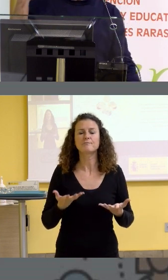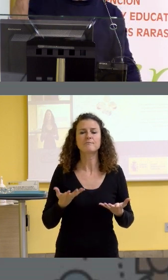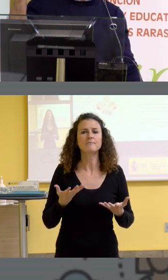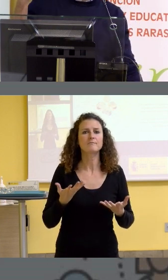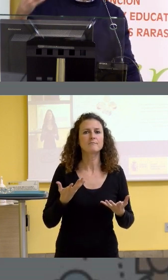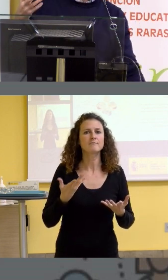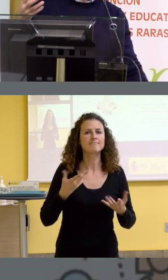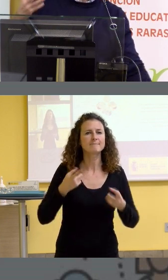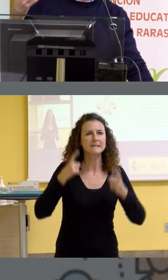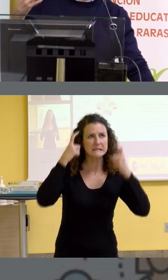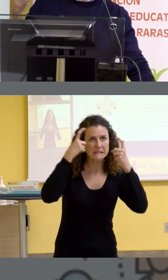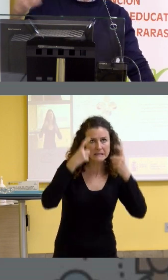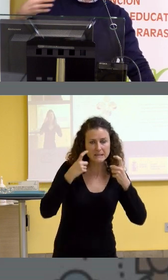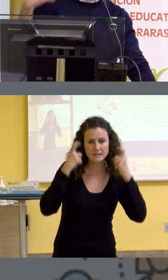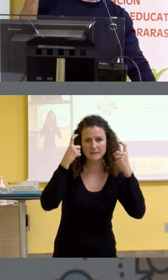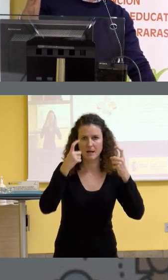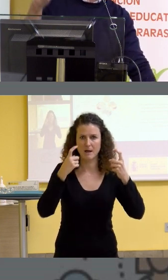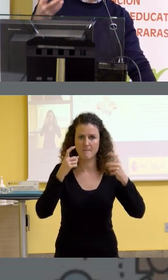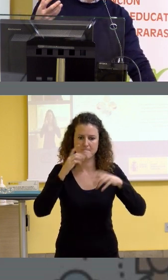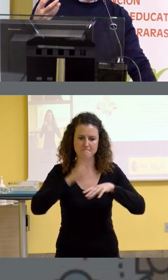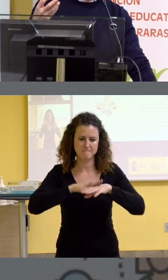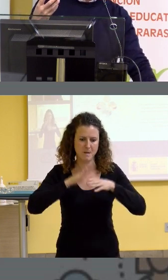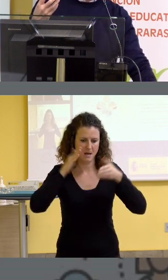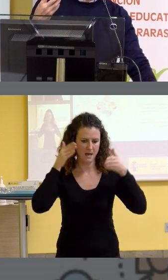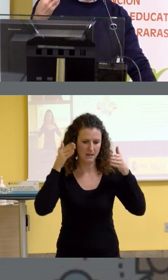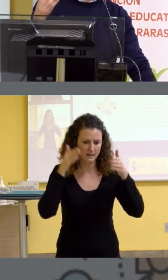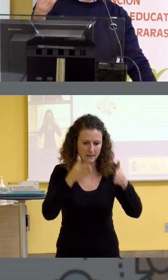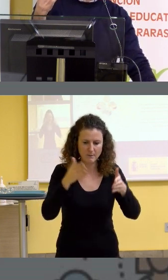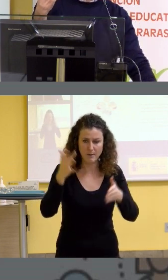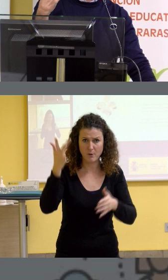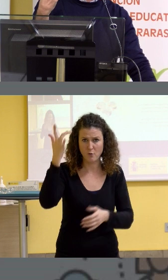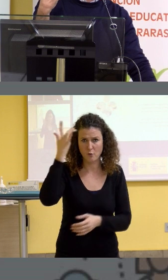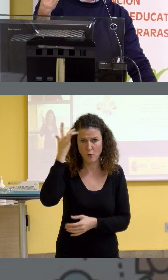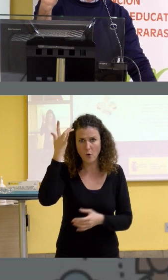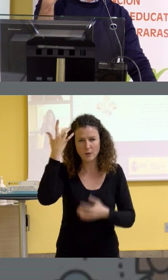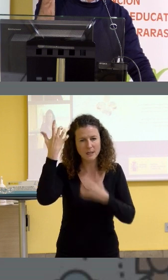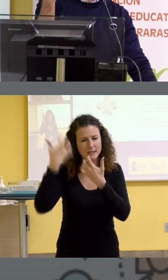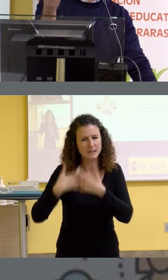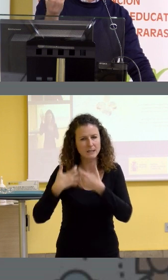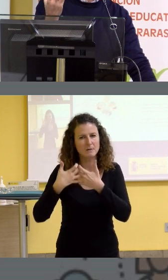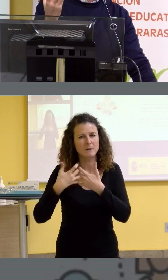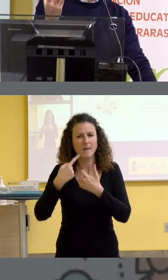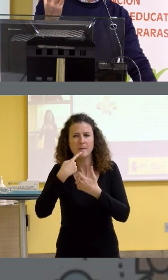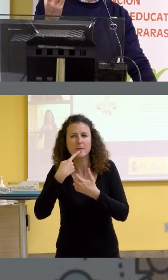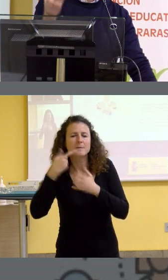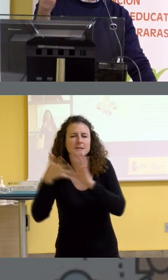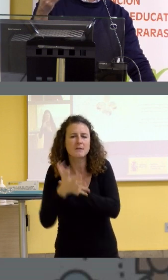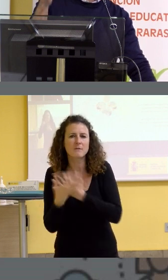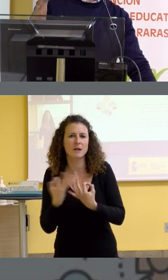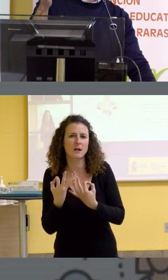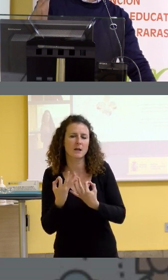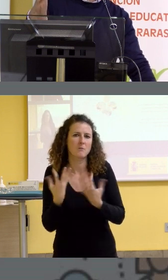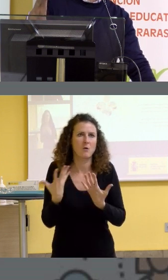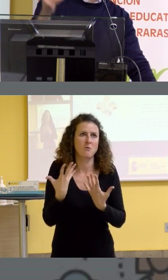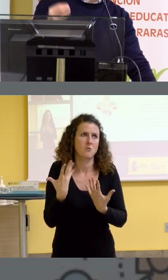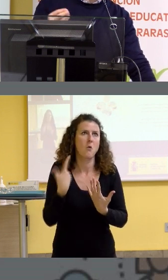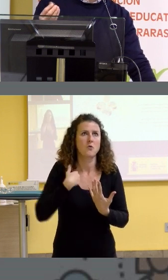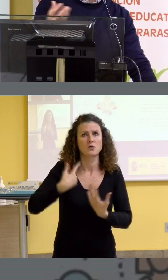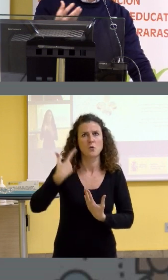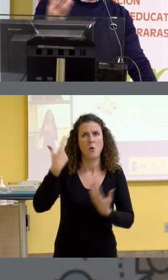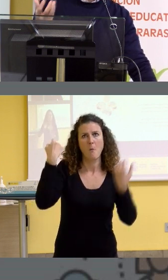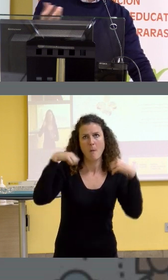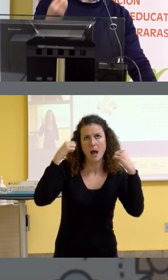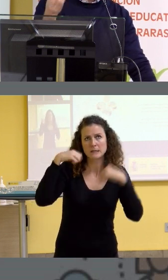determinadas pretensiones, ¿no?, a nivel de intervención cognitiva, pero intervención cognitiva defíneme cognición. Bueno, no, he hecho un ejercicio de